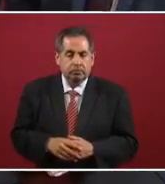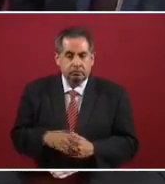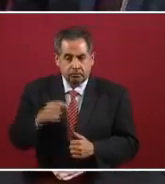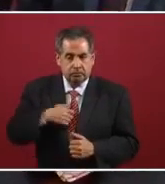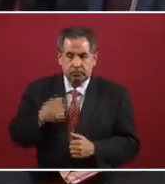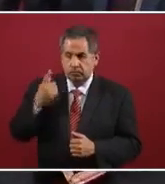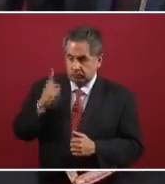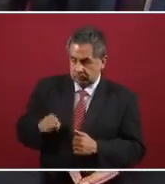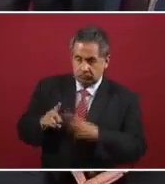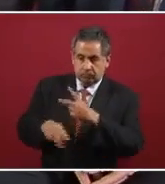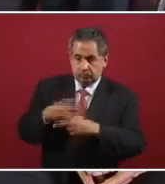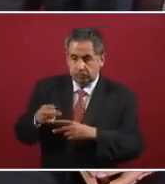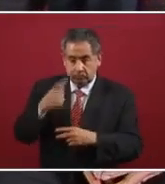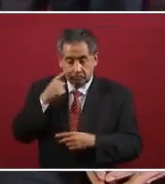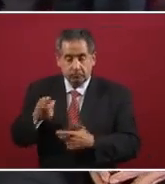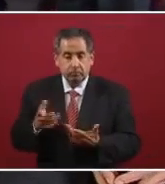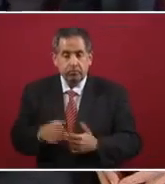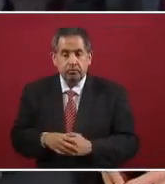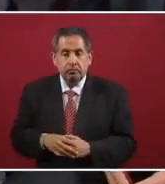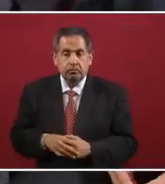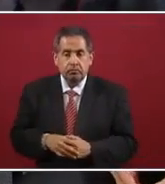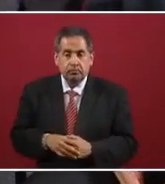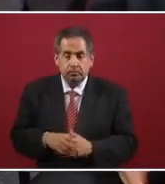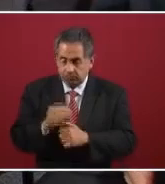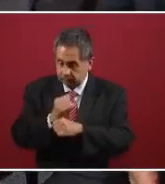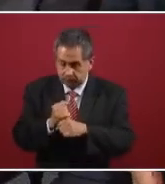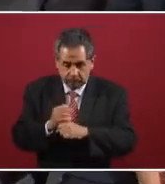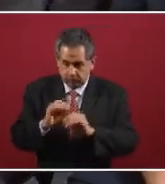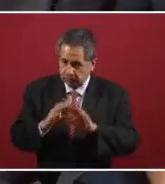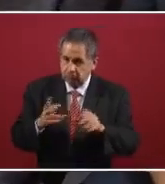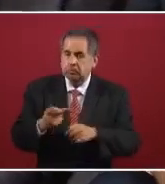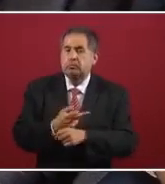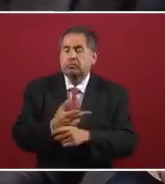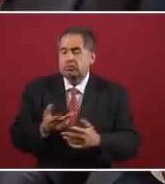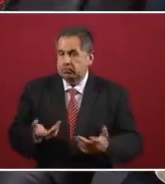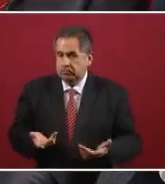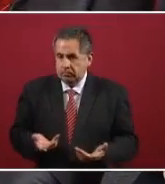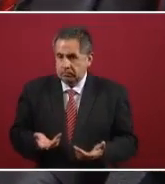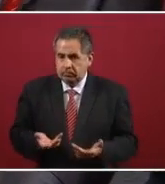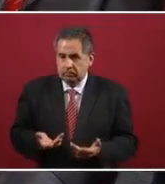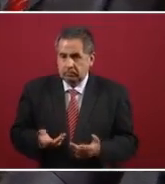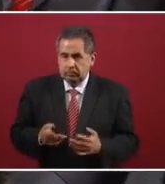instruí para que se haga la investigación,